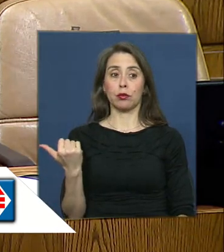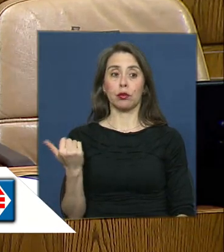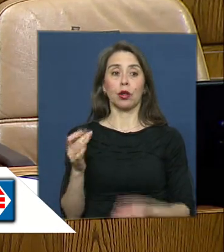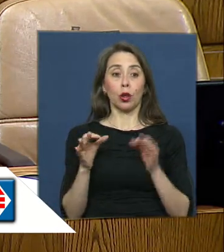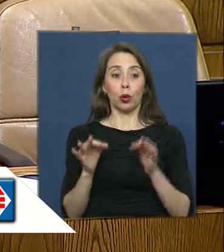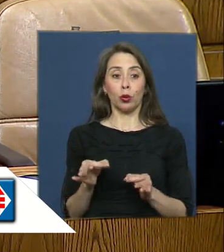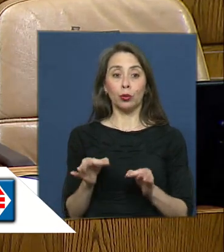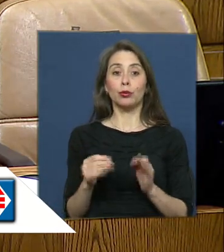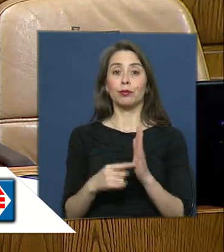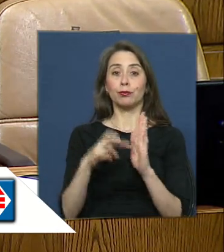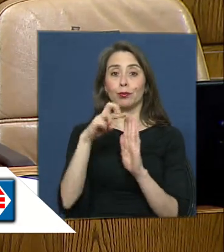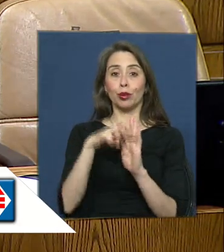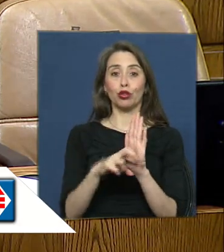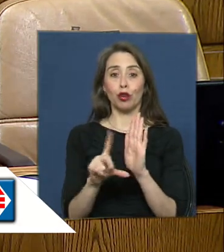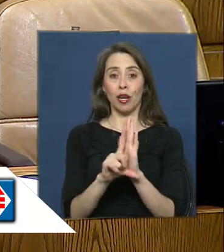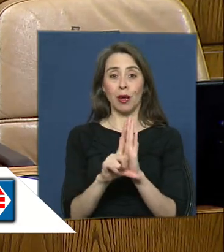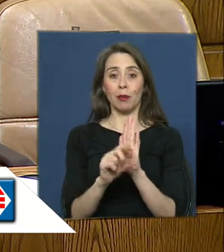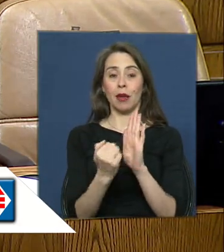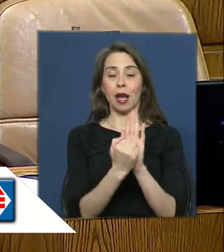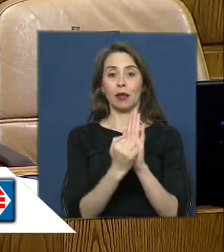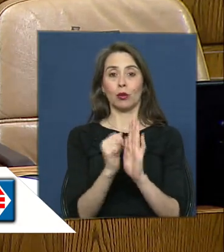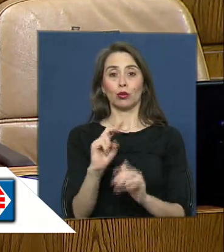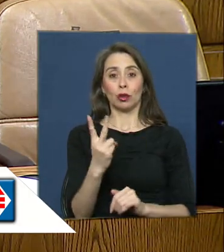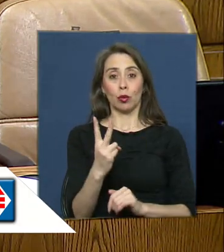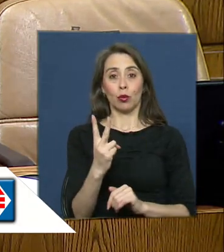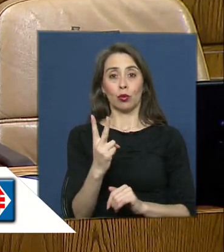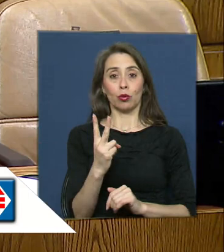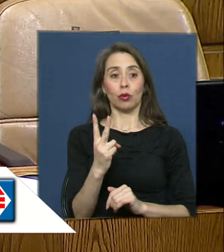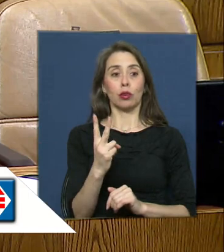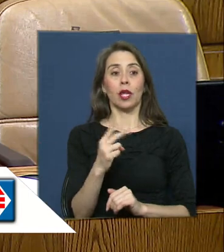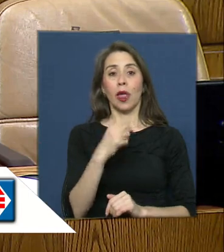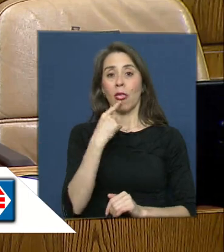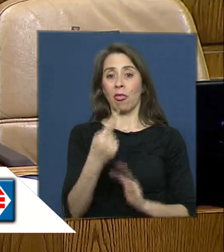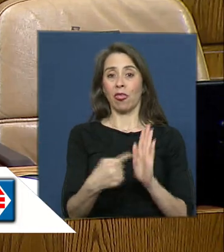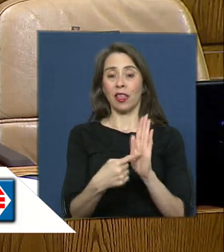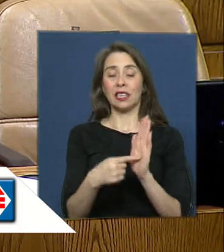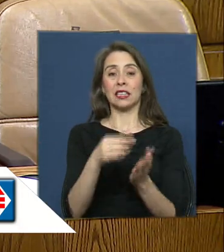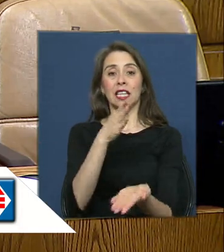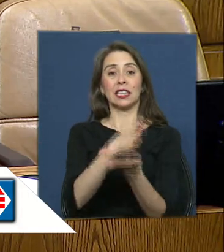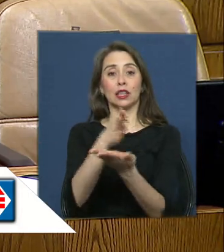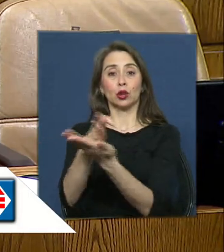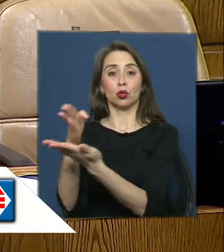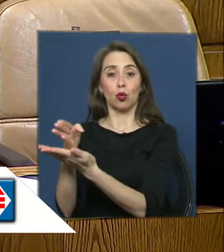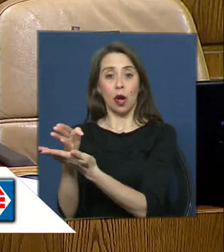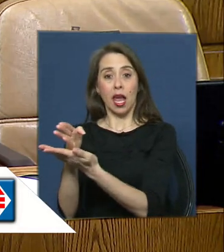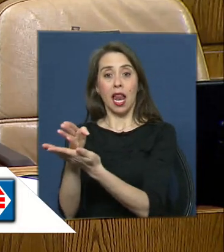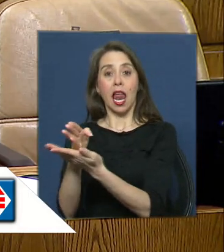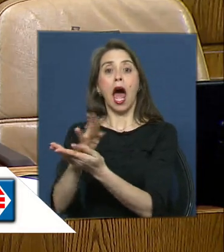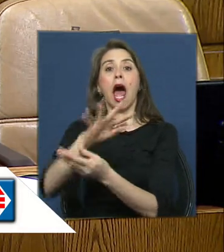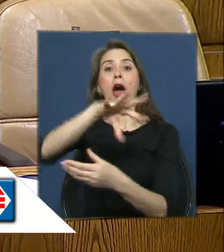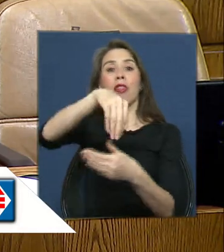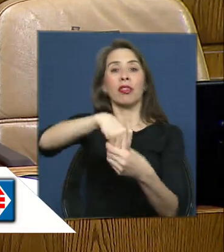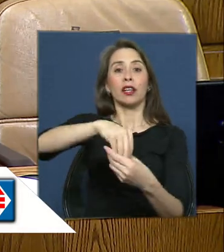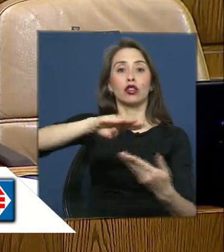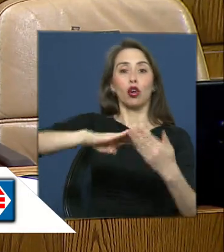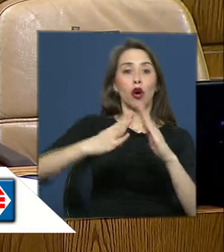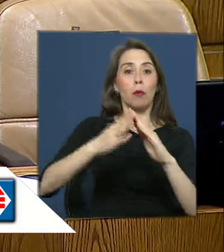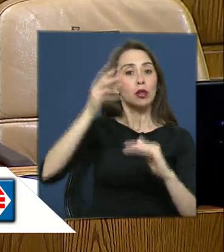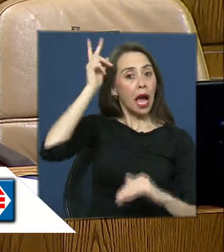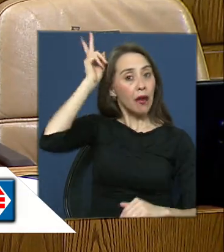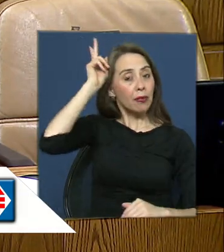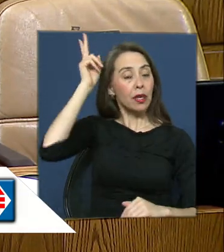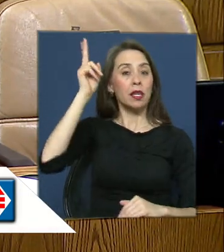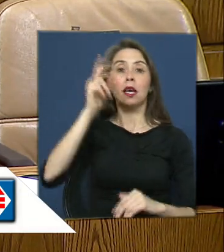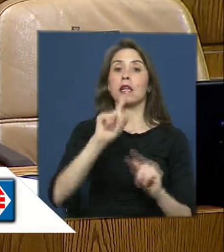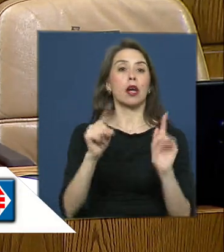precisamente lo que hace este proyecto de ley en su artículo segundo es exceptuar a los establecimientos educacionales emplazados en terrenos indígenas y por lo tanto la